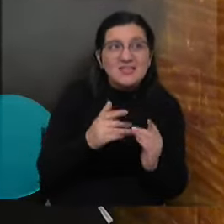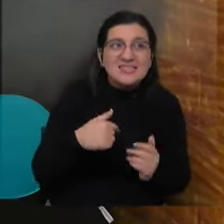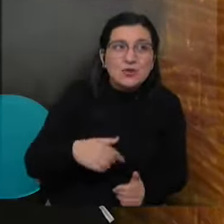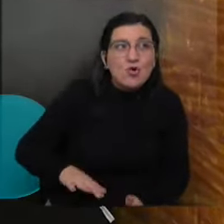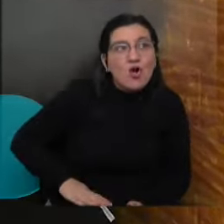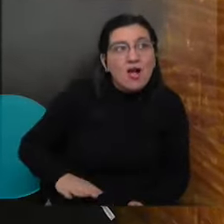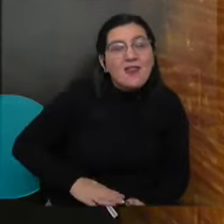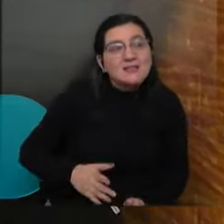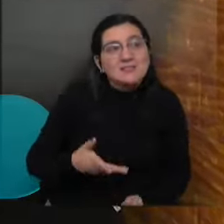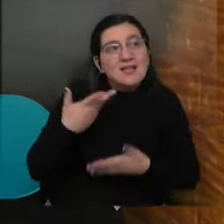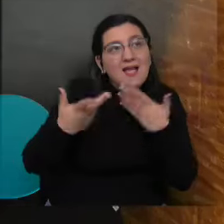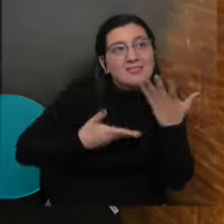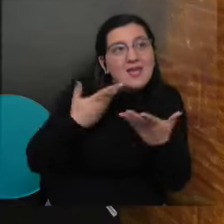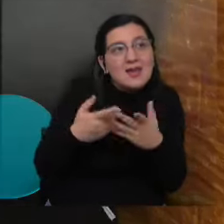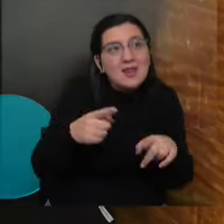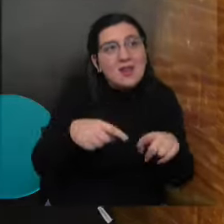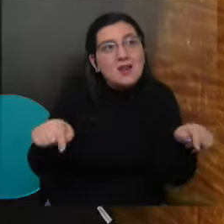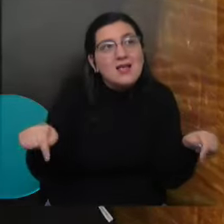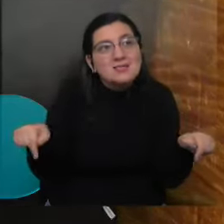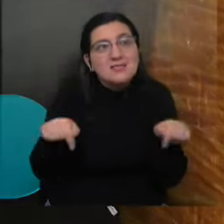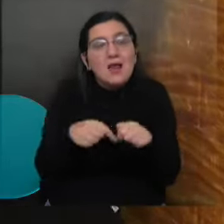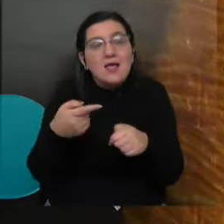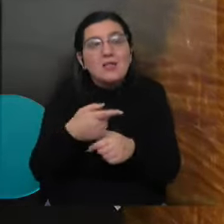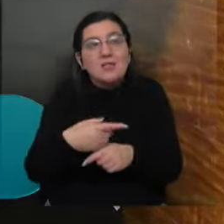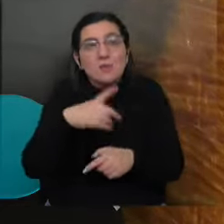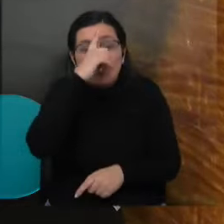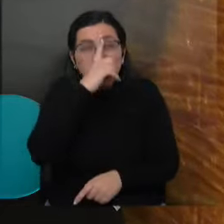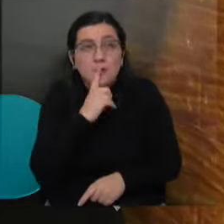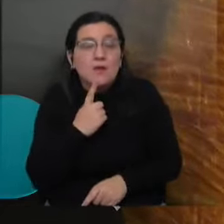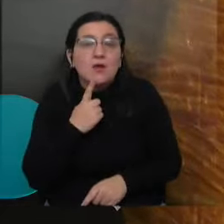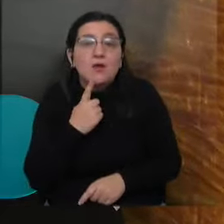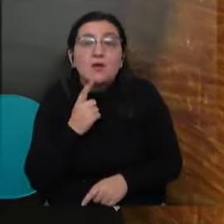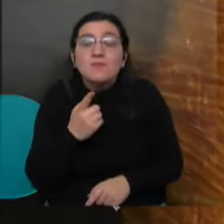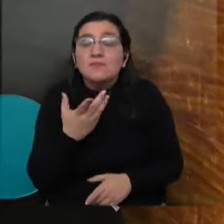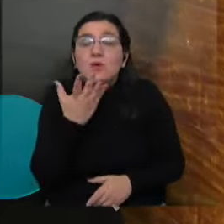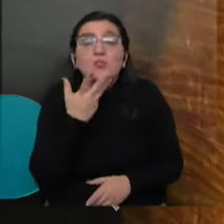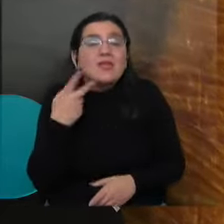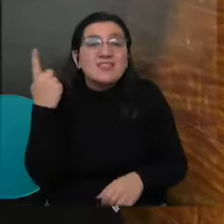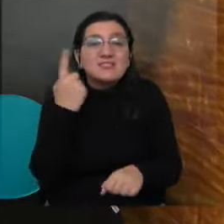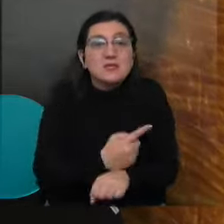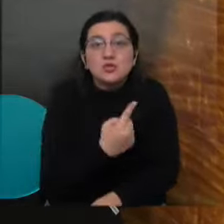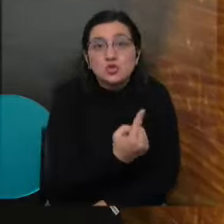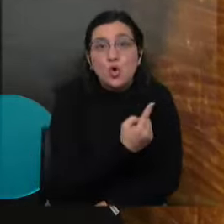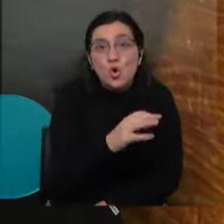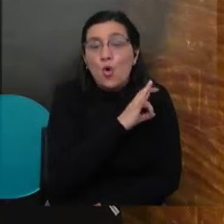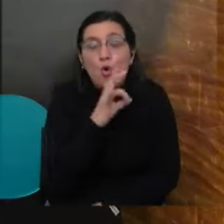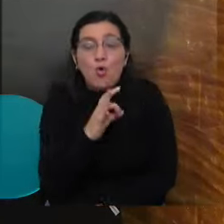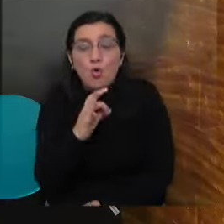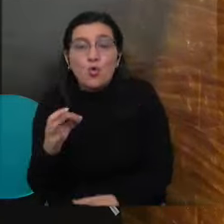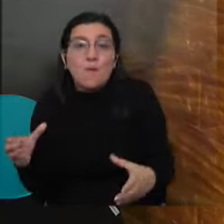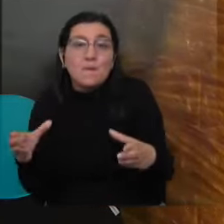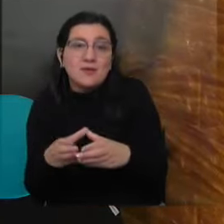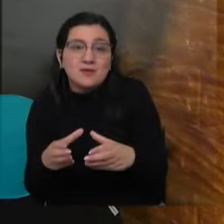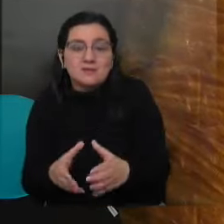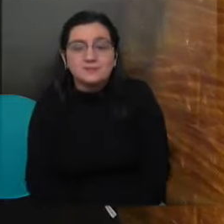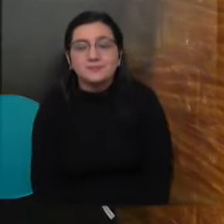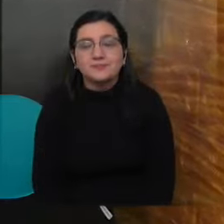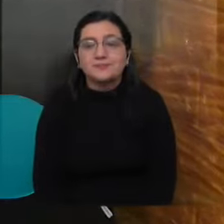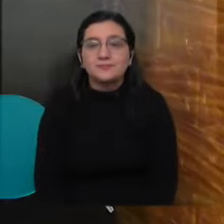de tocar la sala al museo qué decís lo consultas ahí o te gusta tomar esas decisiones artísticas en un plano ya más laboral barra